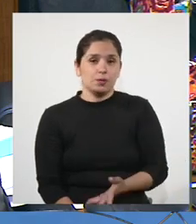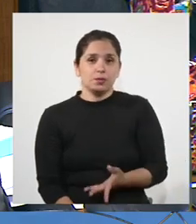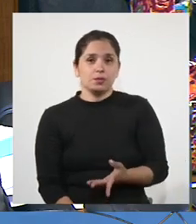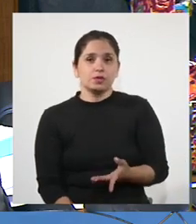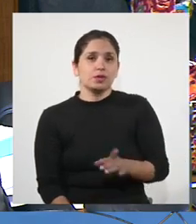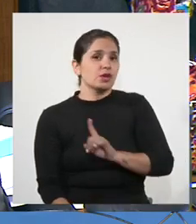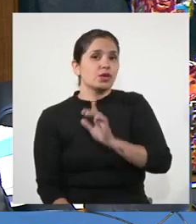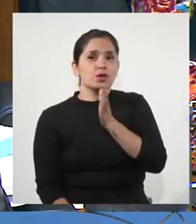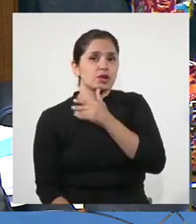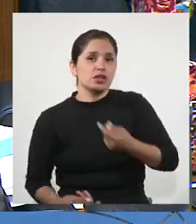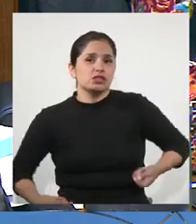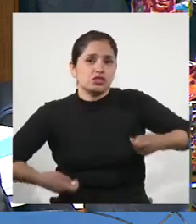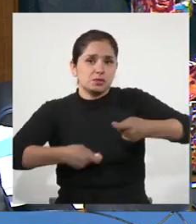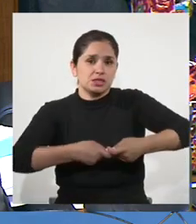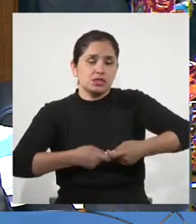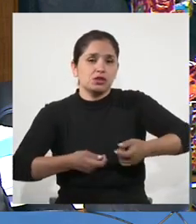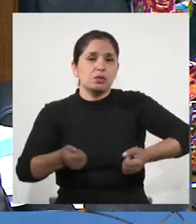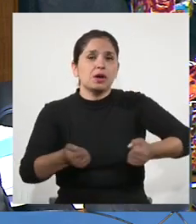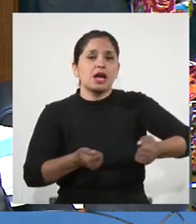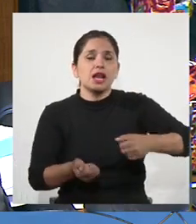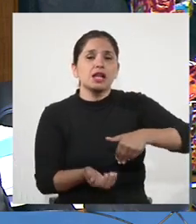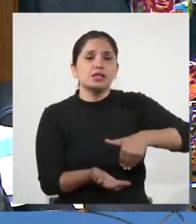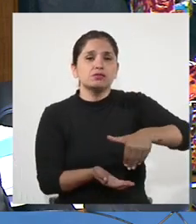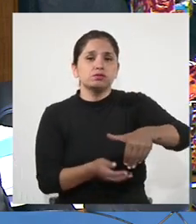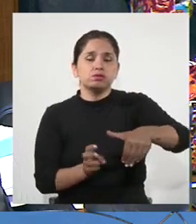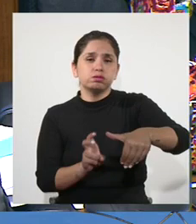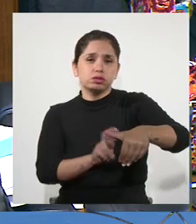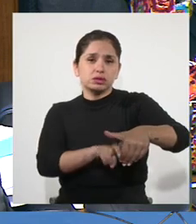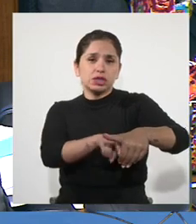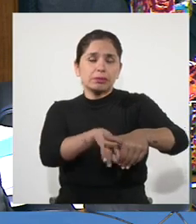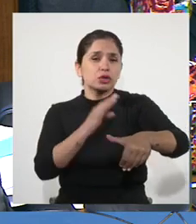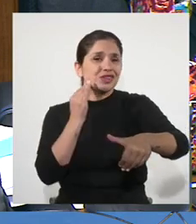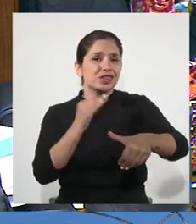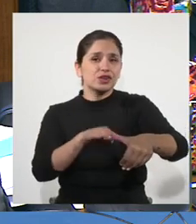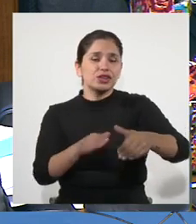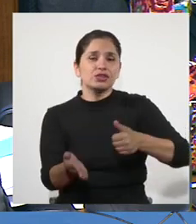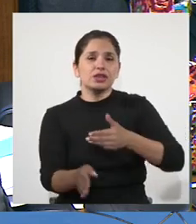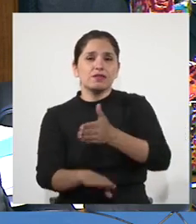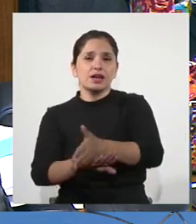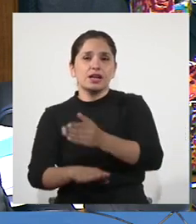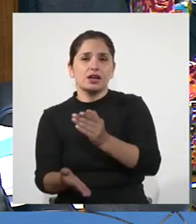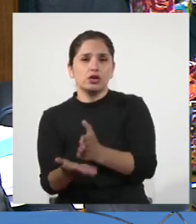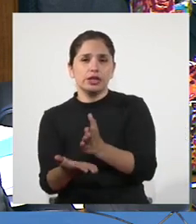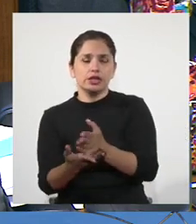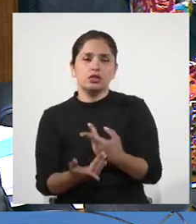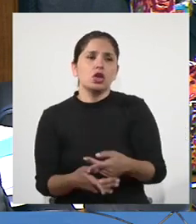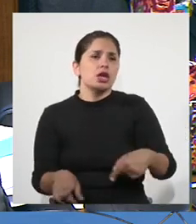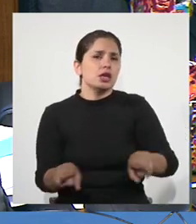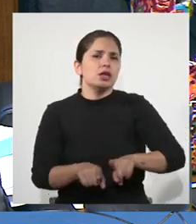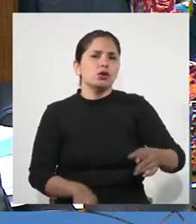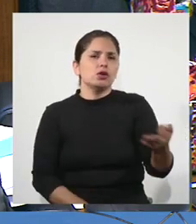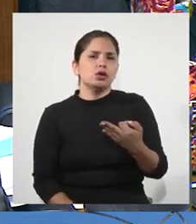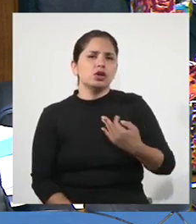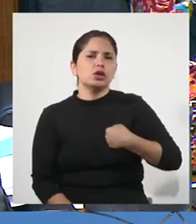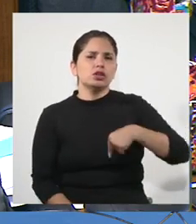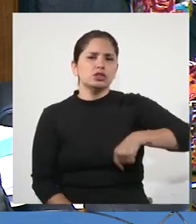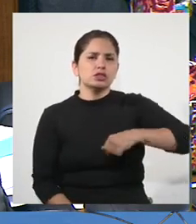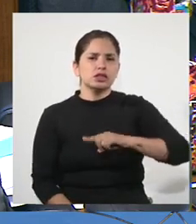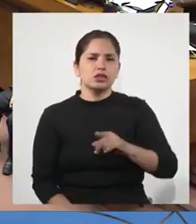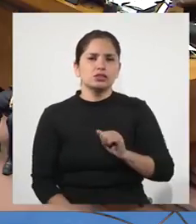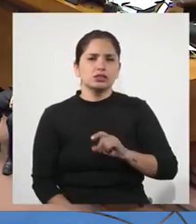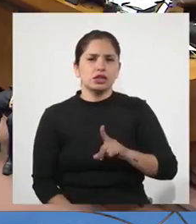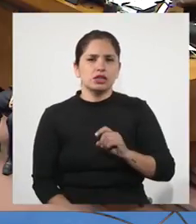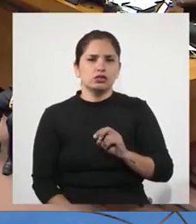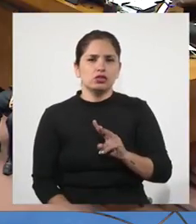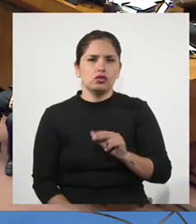al colegio, y eso tiene que mejorar, al igual que el tema de los taxis colectivos que ha planteado el senador David Sandoval. Tenemos tareas pendientes.